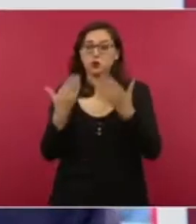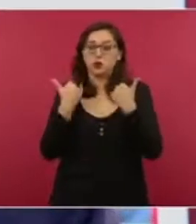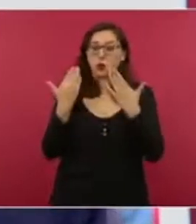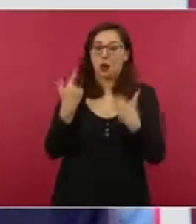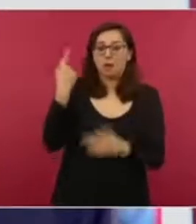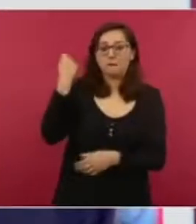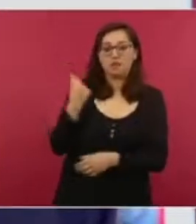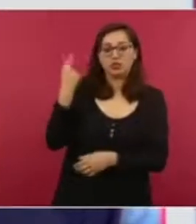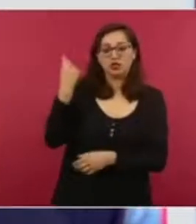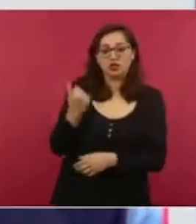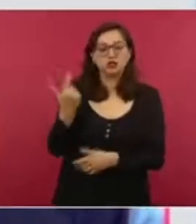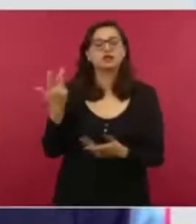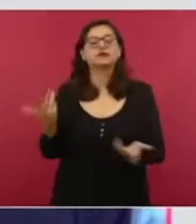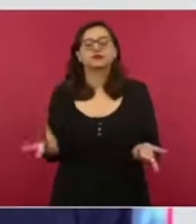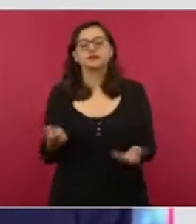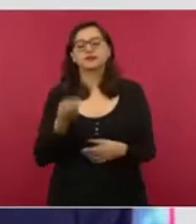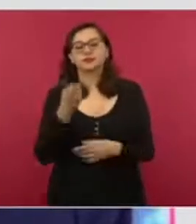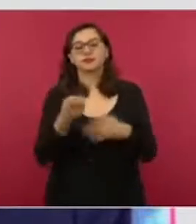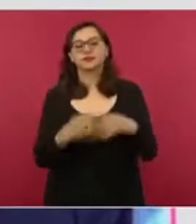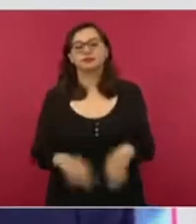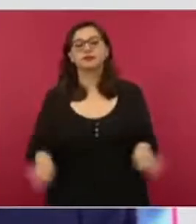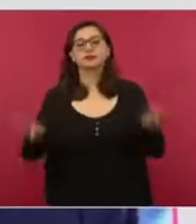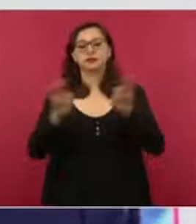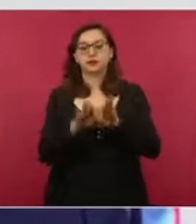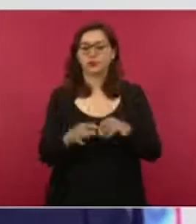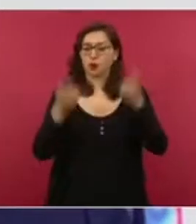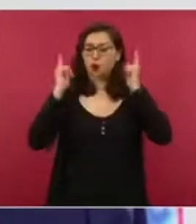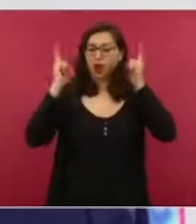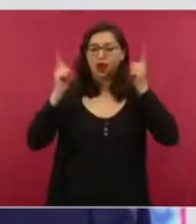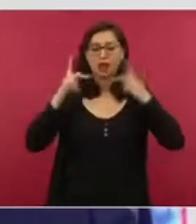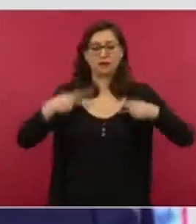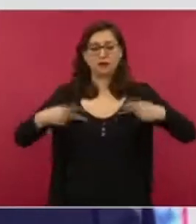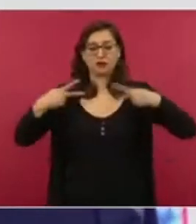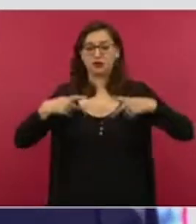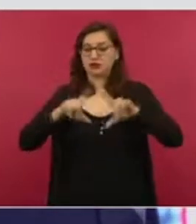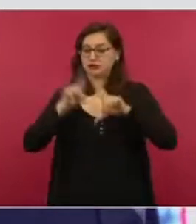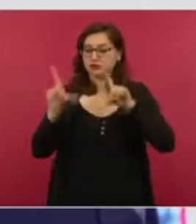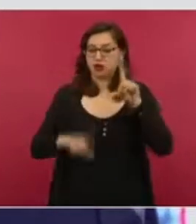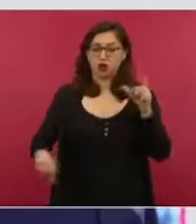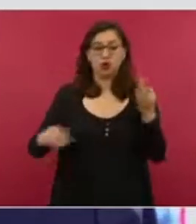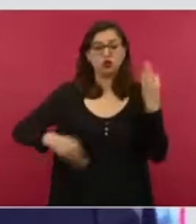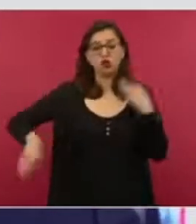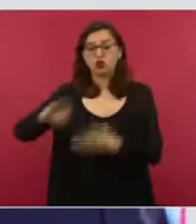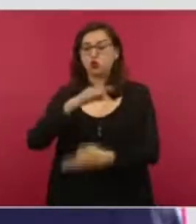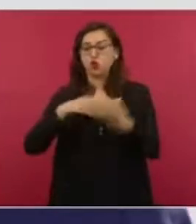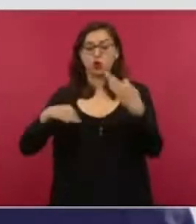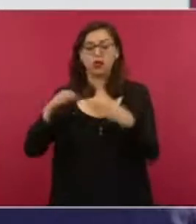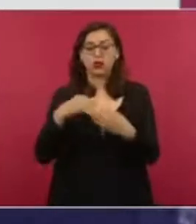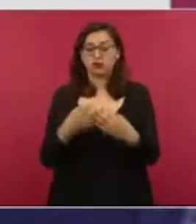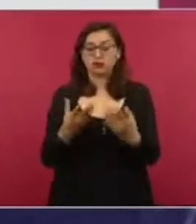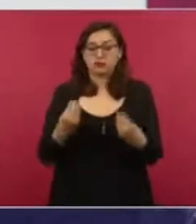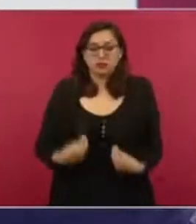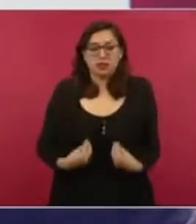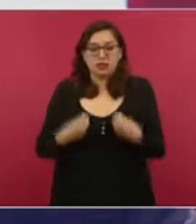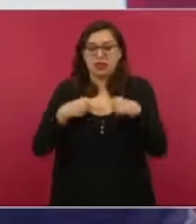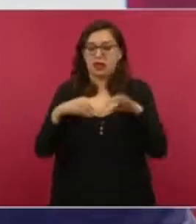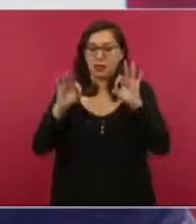garantizar la seguridad social. Esto lo deseamos para todo el pueblo de México. Esto es el estado de